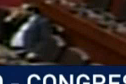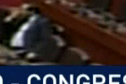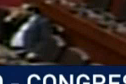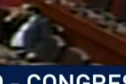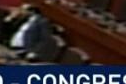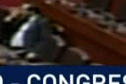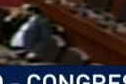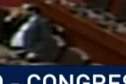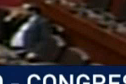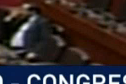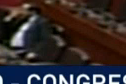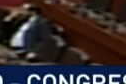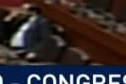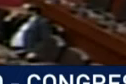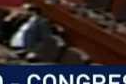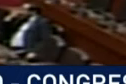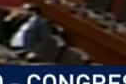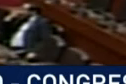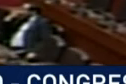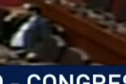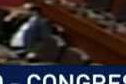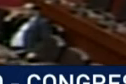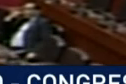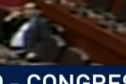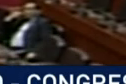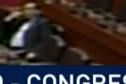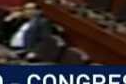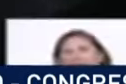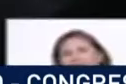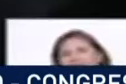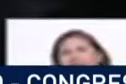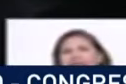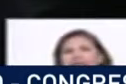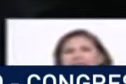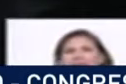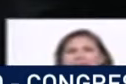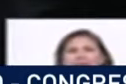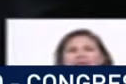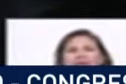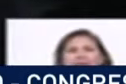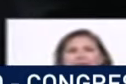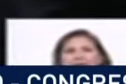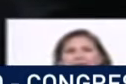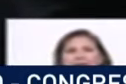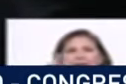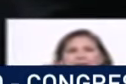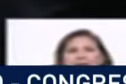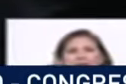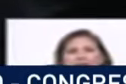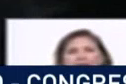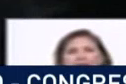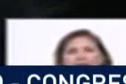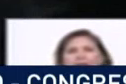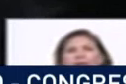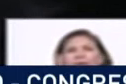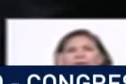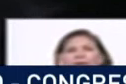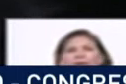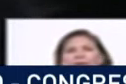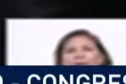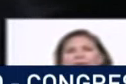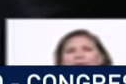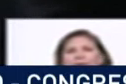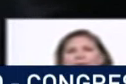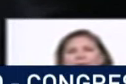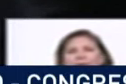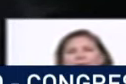favor paredes González ha sido aprobado el proyecto resolución legislativa del Congreso con la que se impone la sanción de suspensión en el ejercicio del cargo